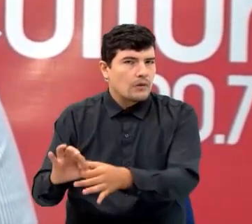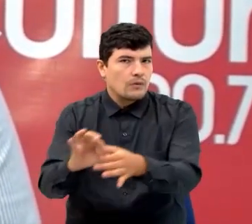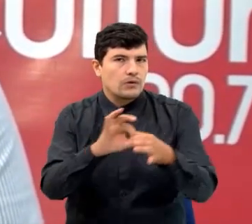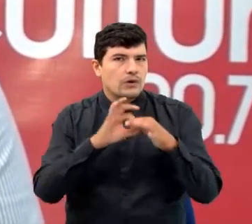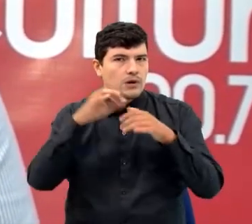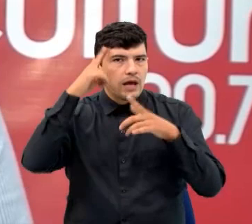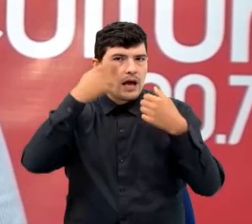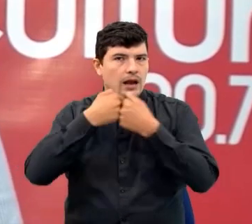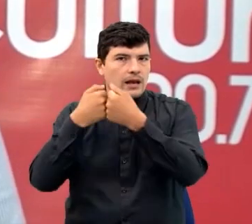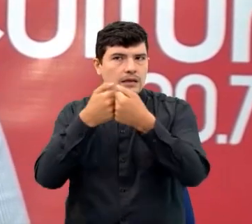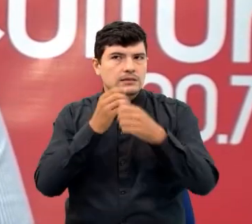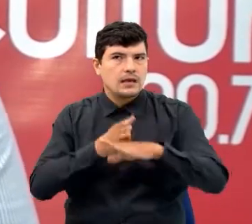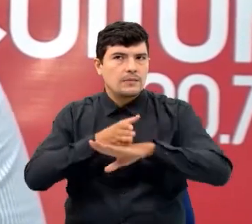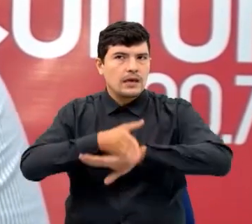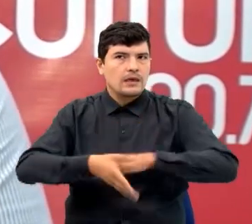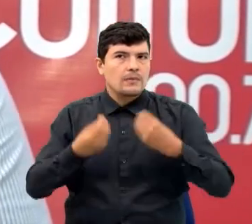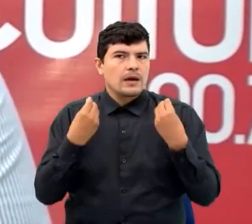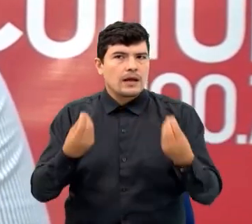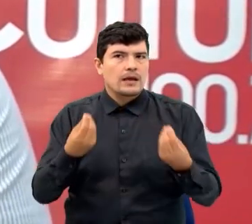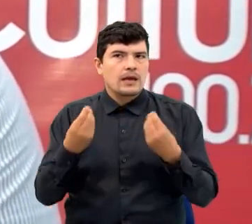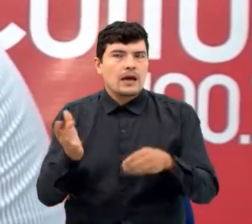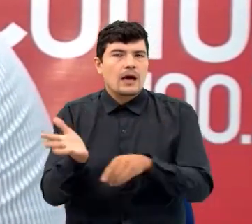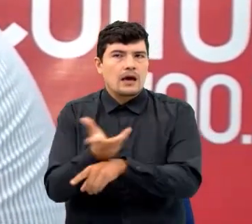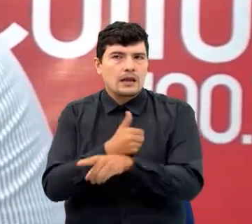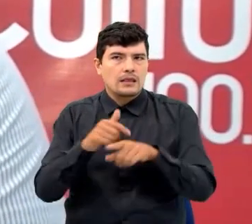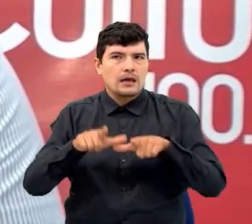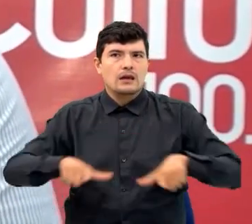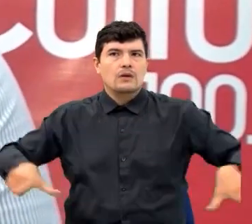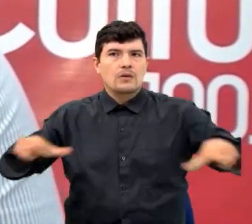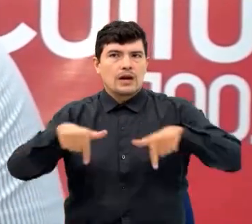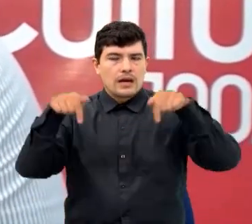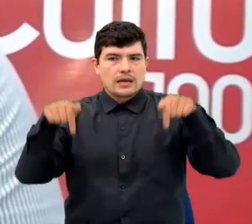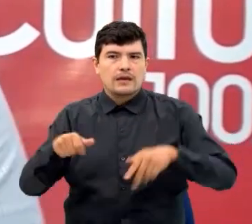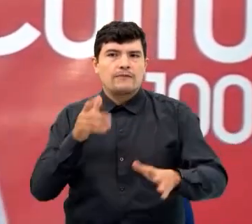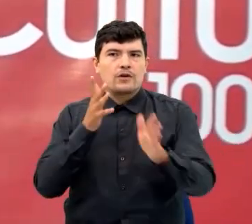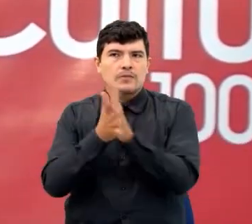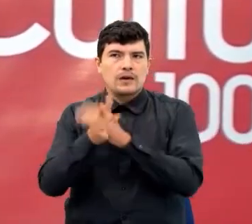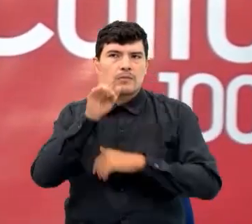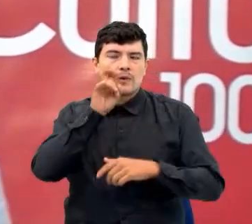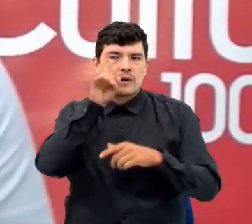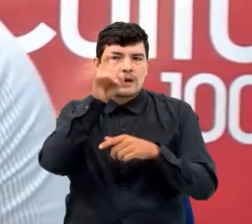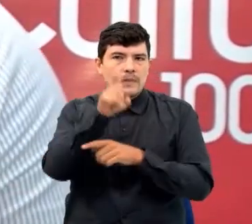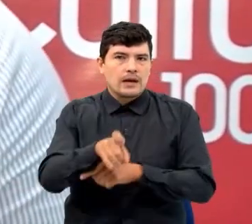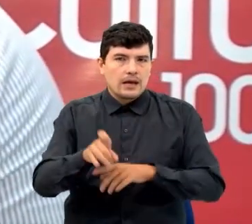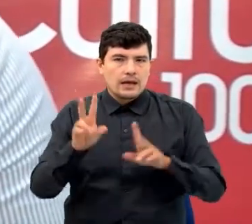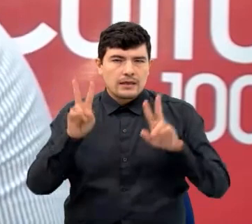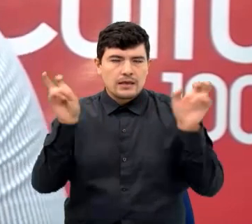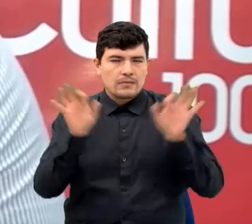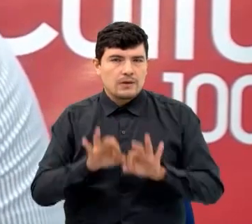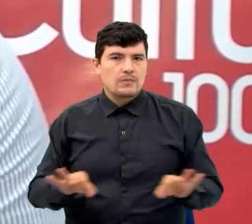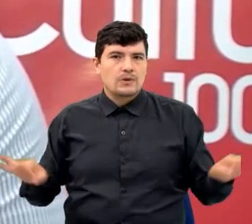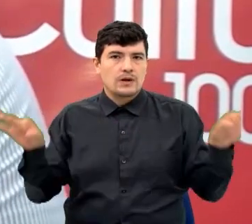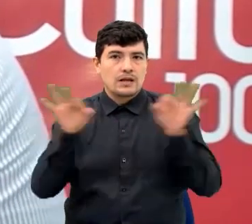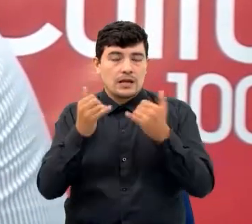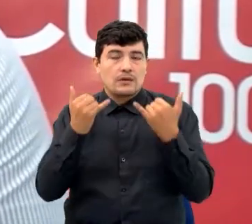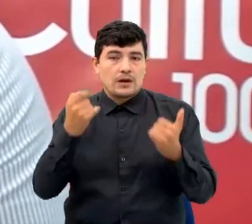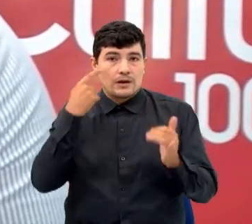medios para llevar los artistas locales, la agenda de Bucaramanga a través del Instituto Municipal de Cultura y Turismo y mostrarle a los